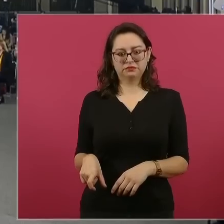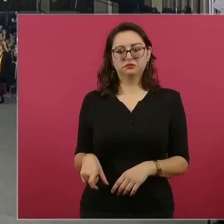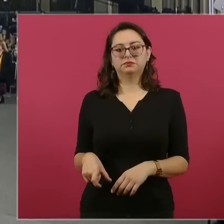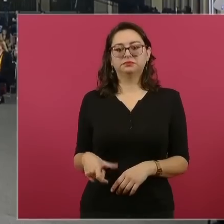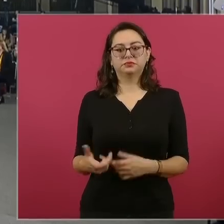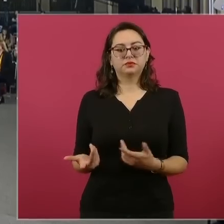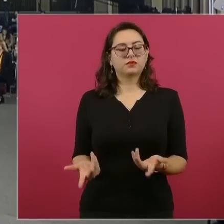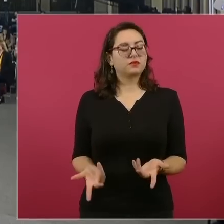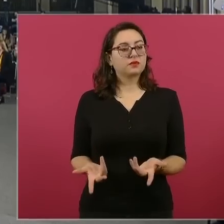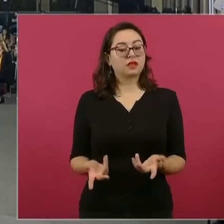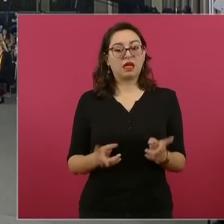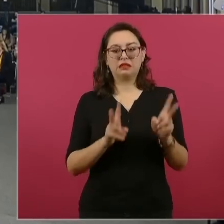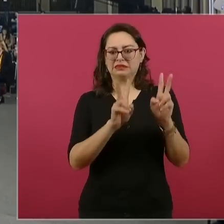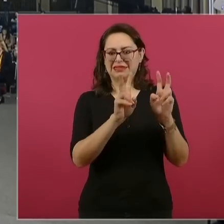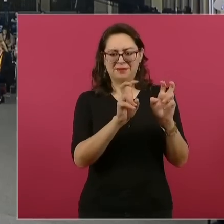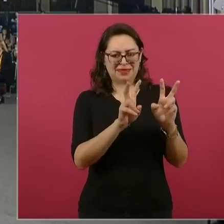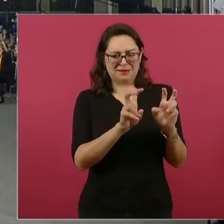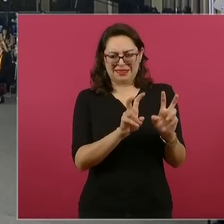todas las especialidades